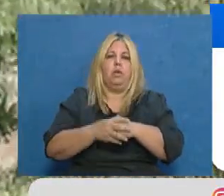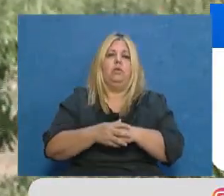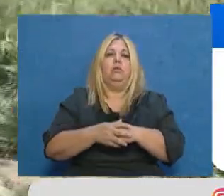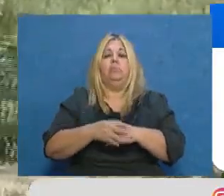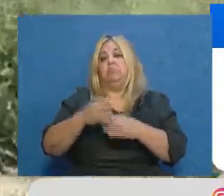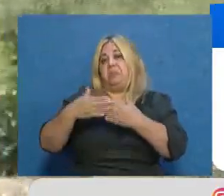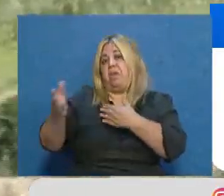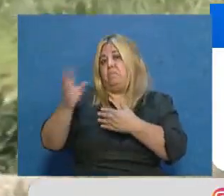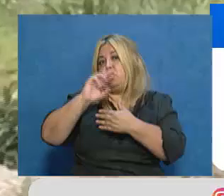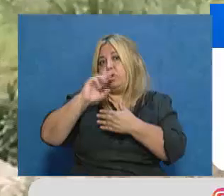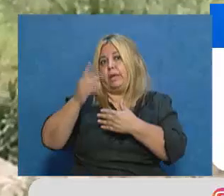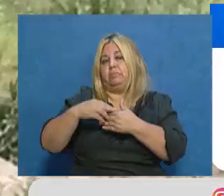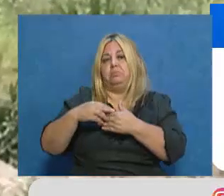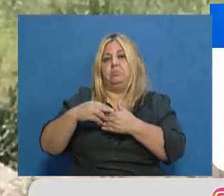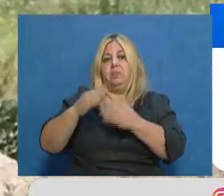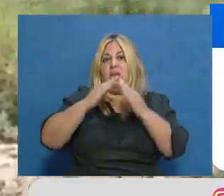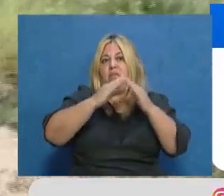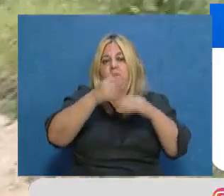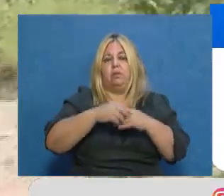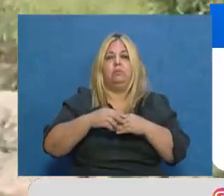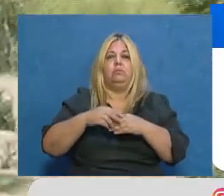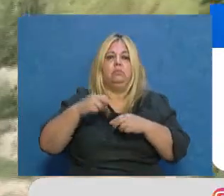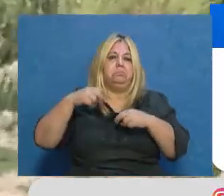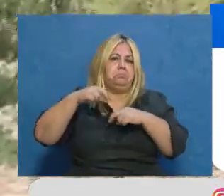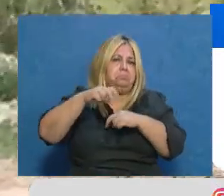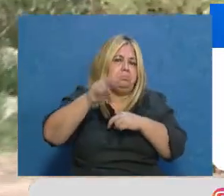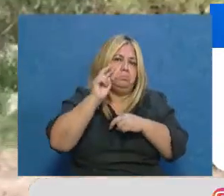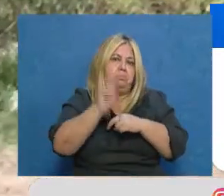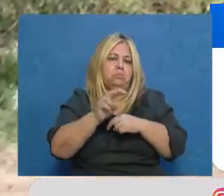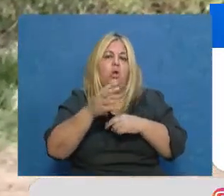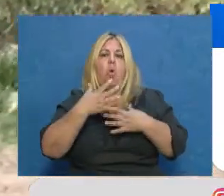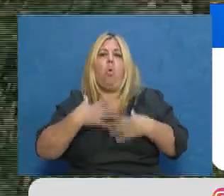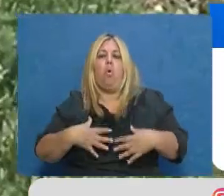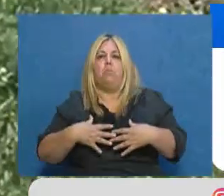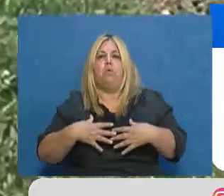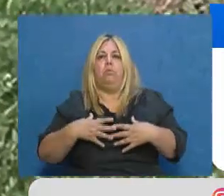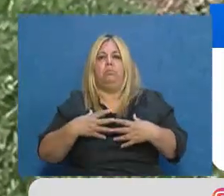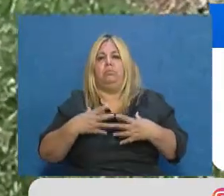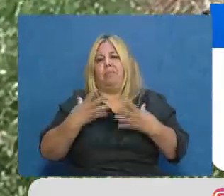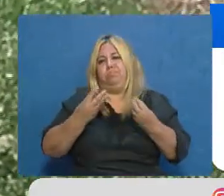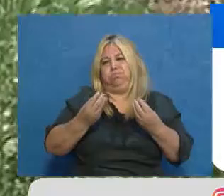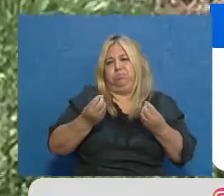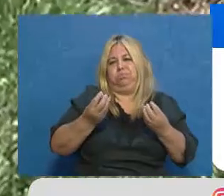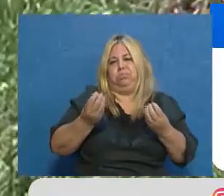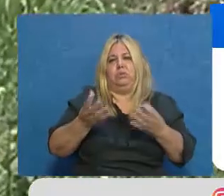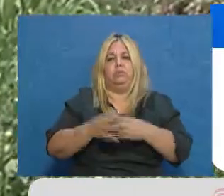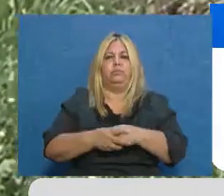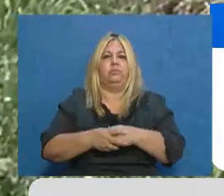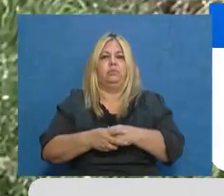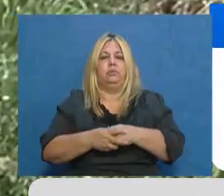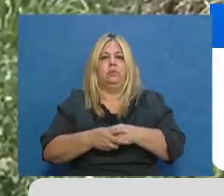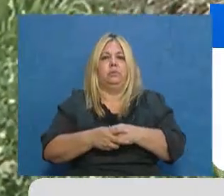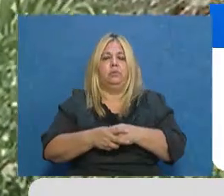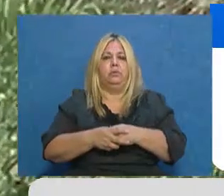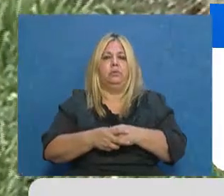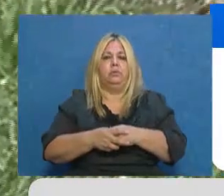un cuerpo en descomposición avanzada, aparentemente, no se tienen mayores datos. Ni el sexo, ni de cuándo